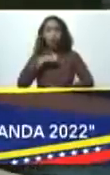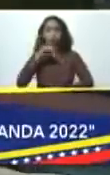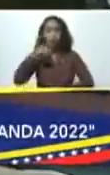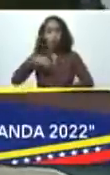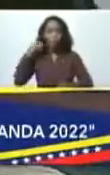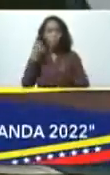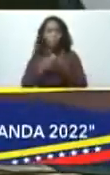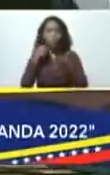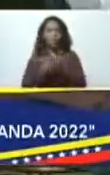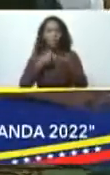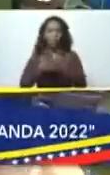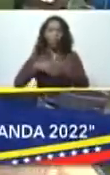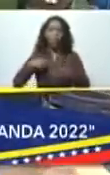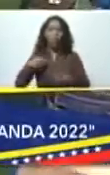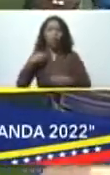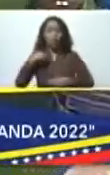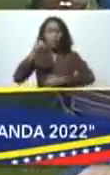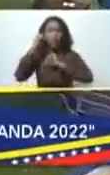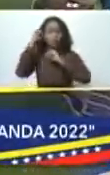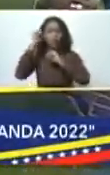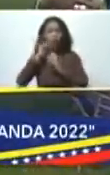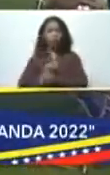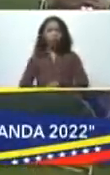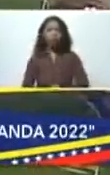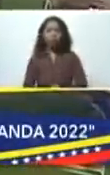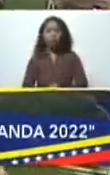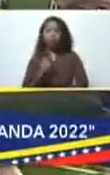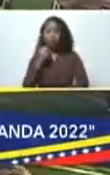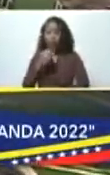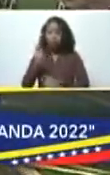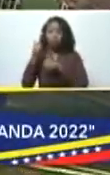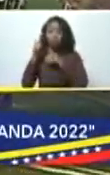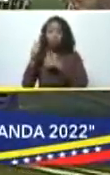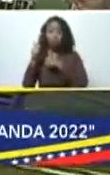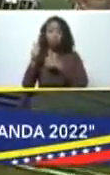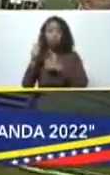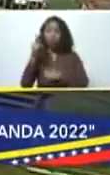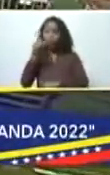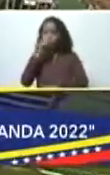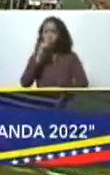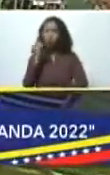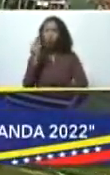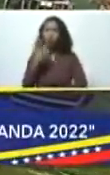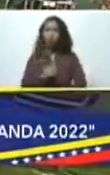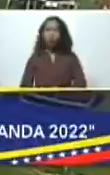batalla, luchando y venciendo. Bueno, muy bien. Ernesto, ¿qué edad tienes tú?